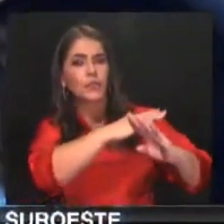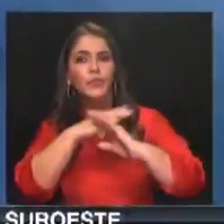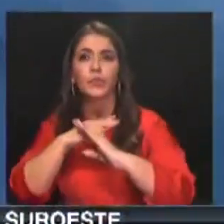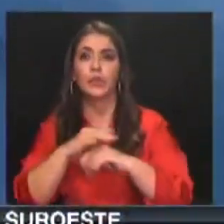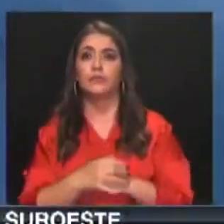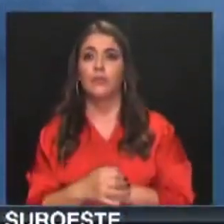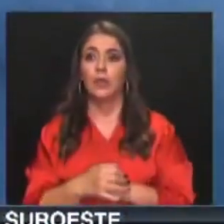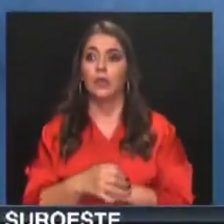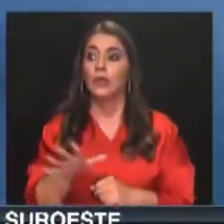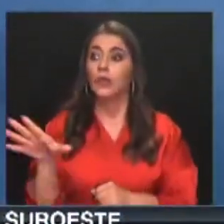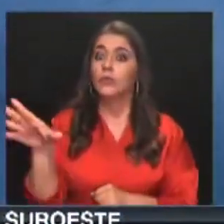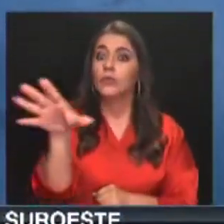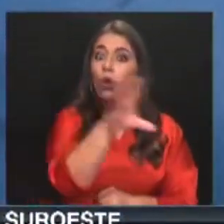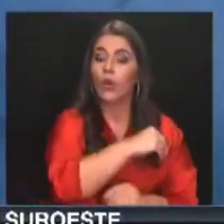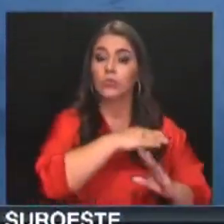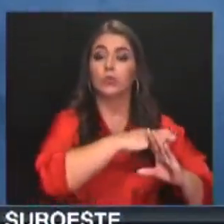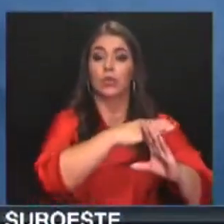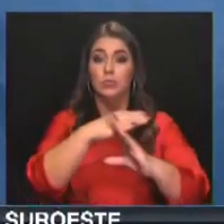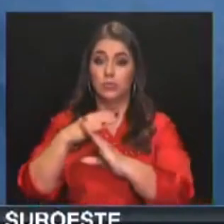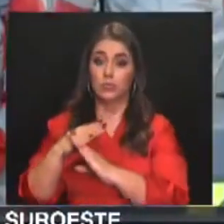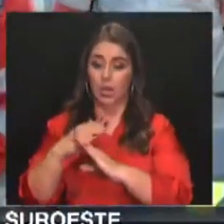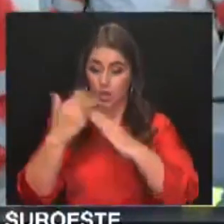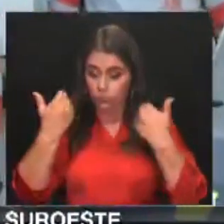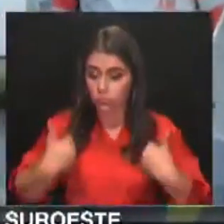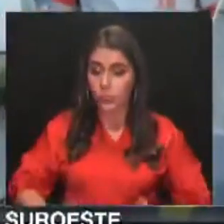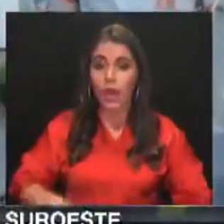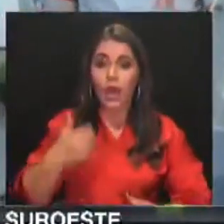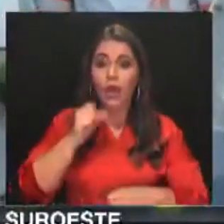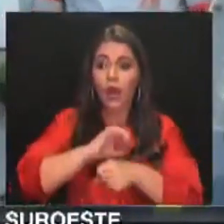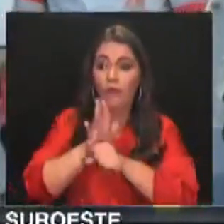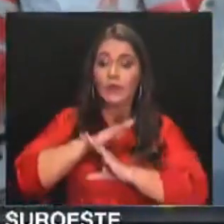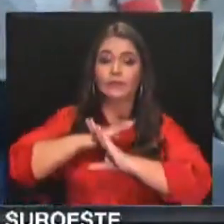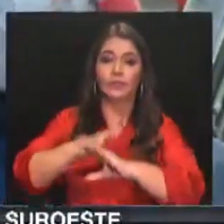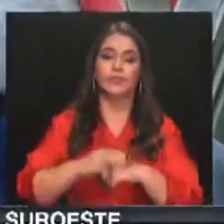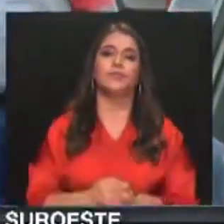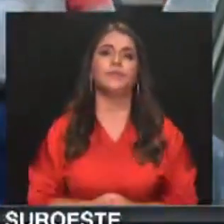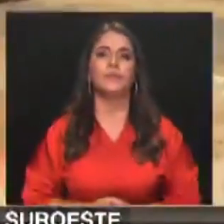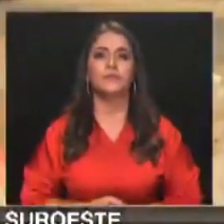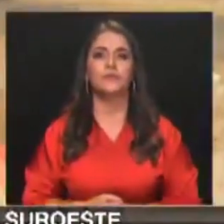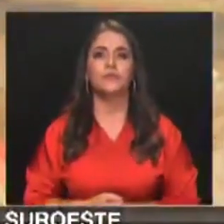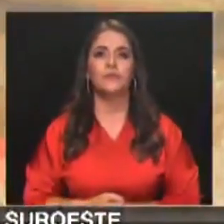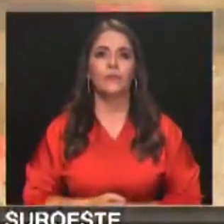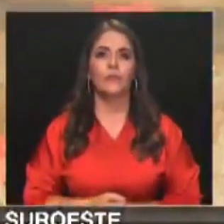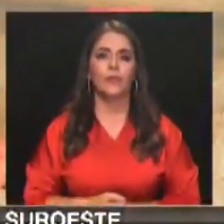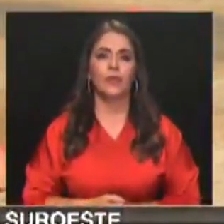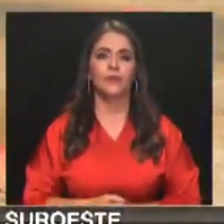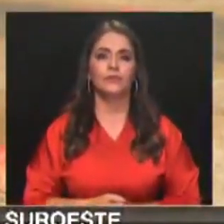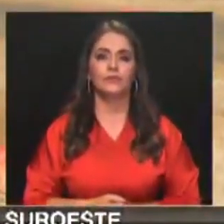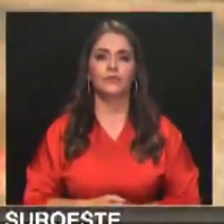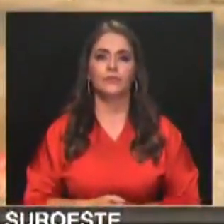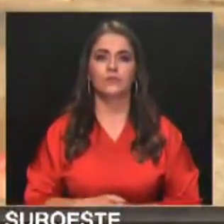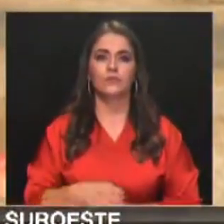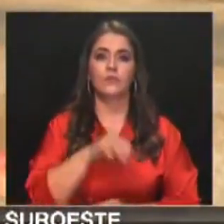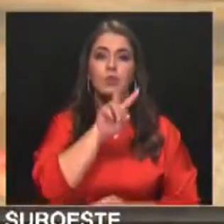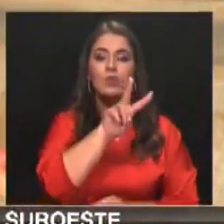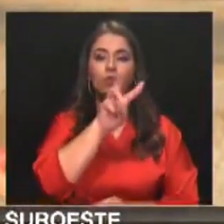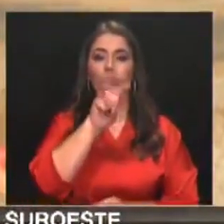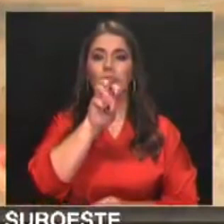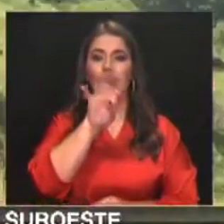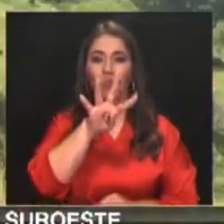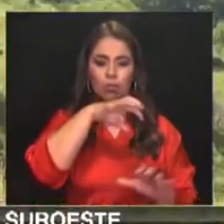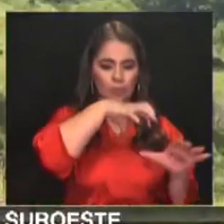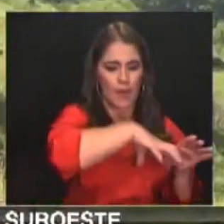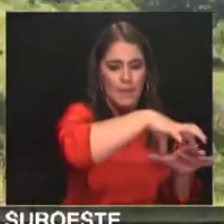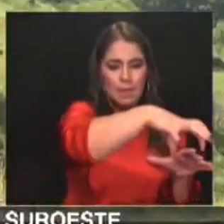el respaldo y la seguridad que necesitan para realizar sus labores. El proyecto a la fecha cuenta con 284 frentes